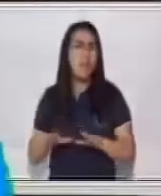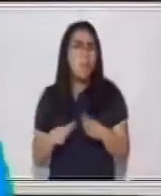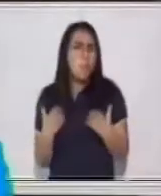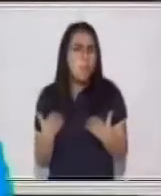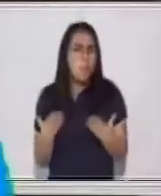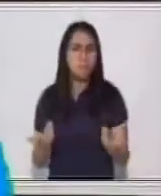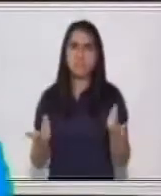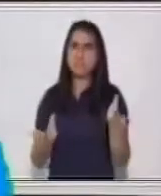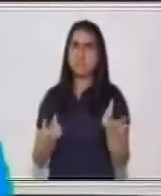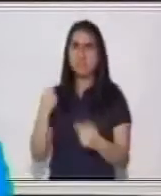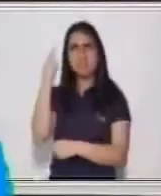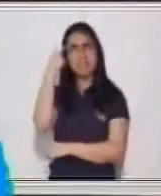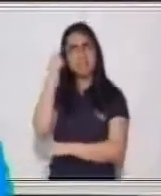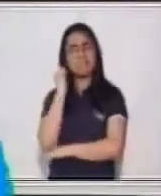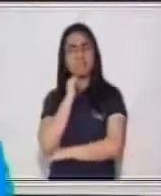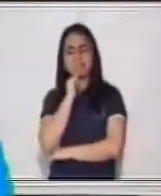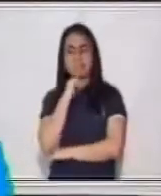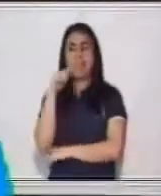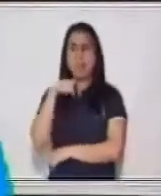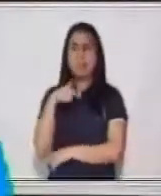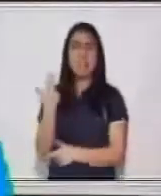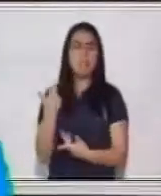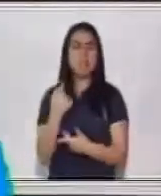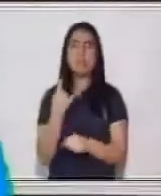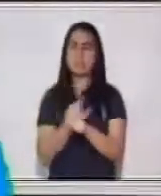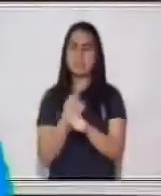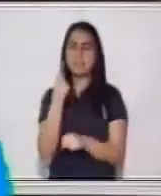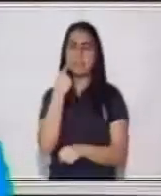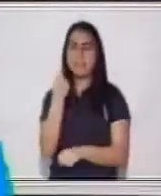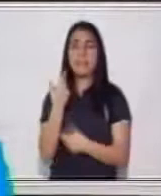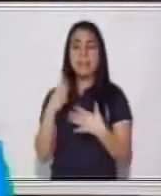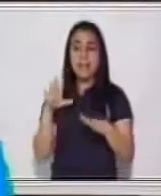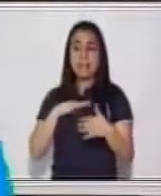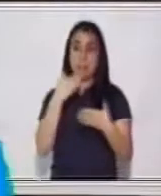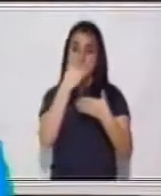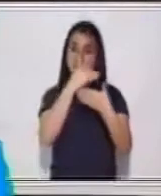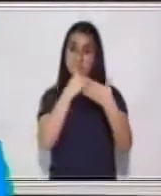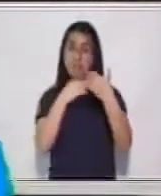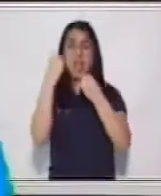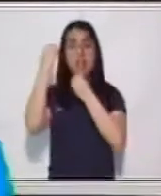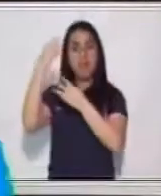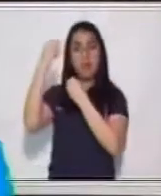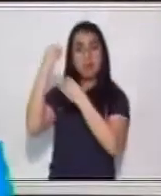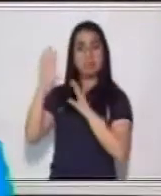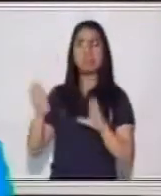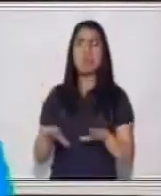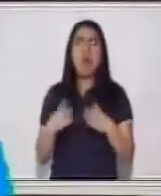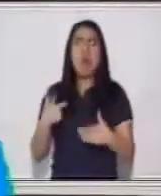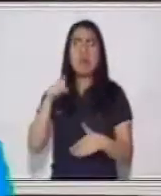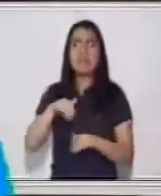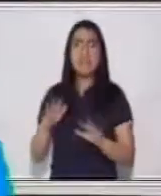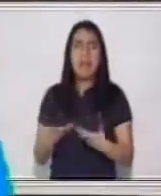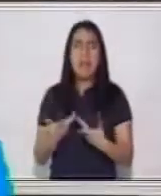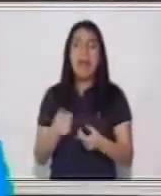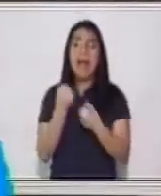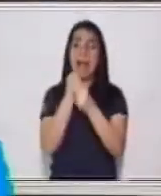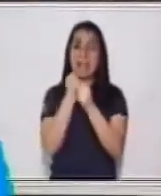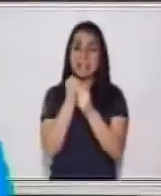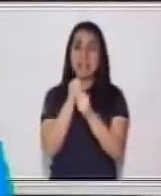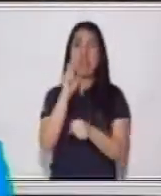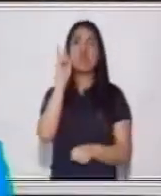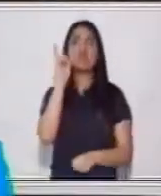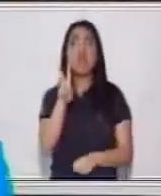la ceiba? Muy bien, con estos datos que nos dieron, vamos a formar dos triángulos